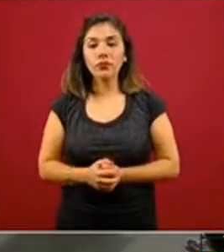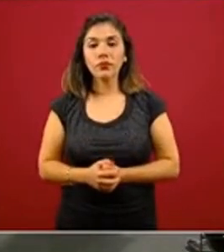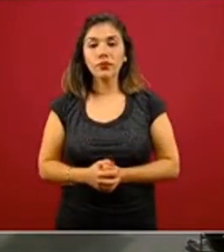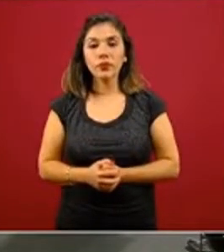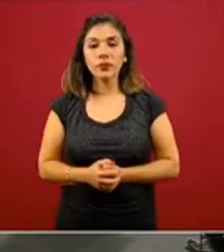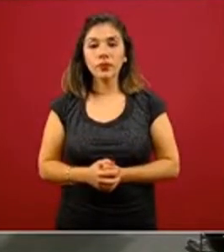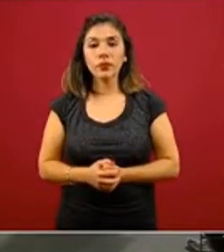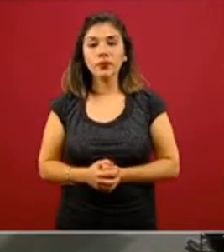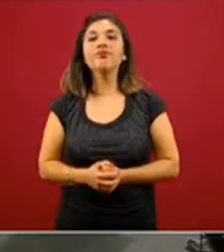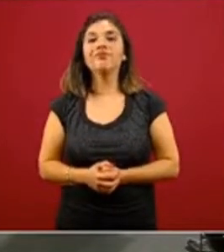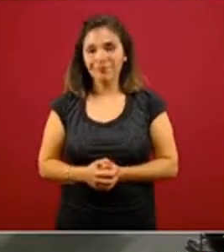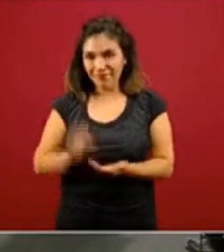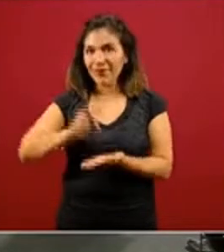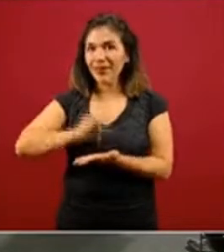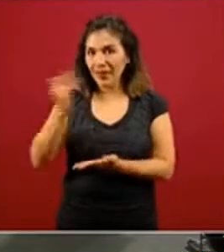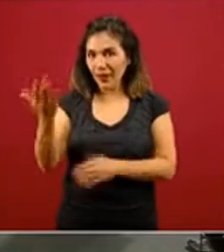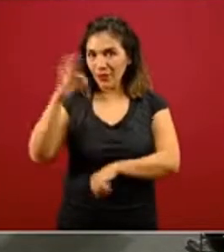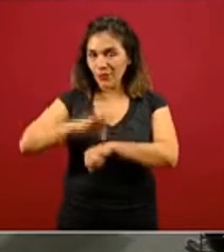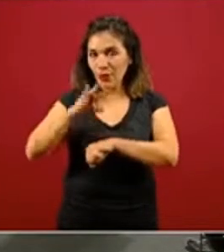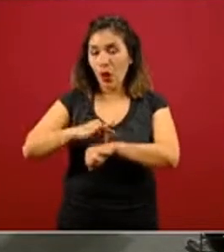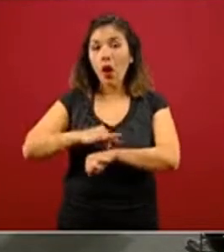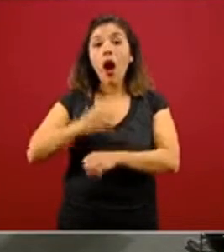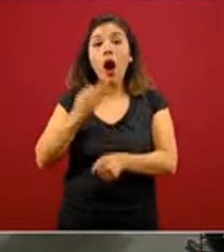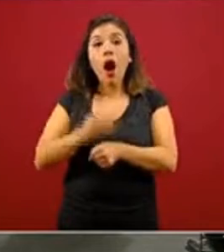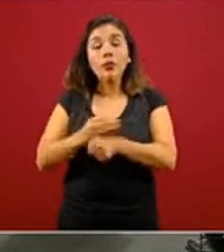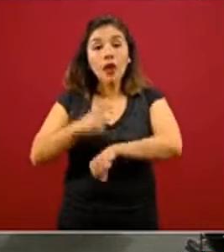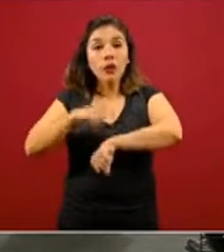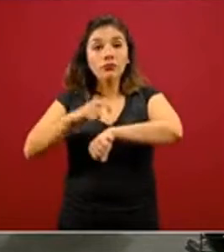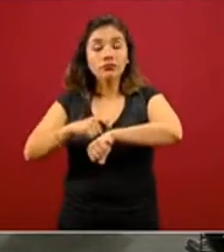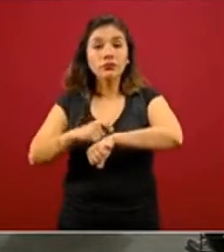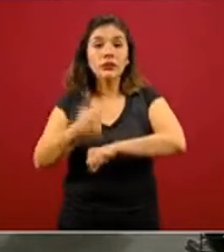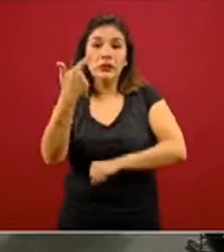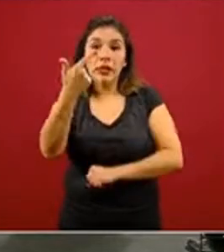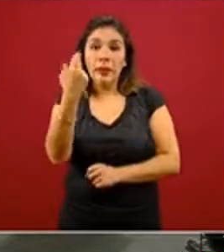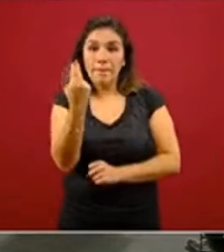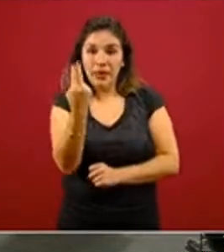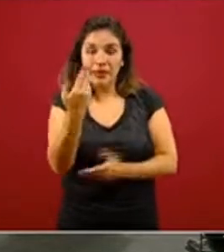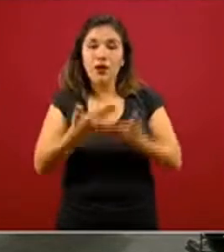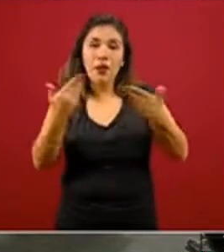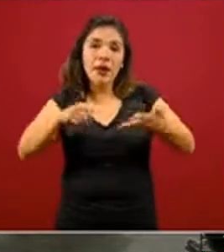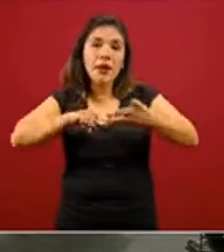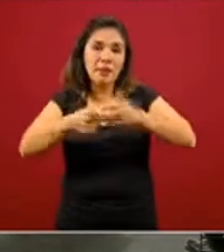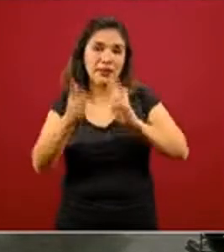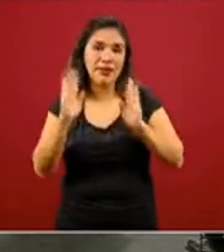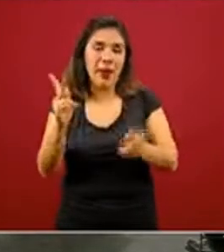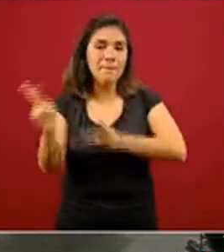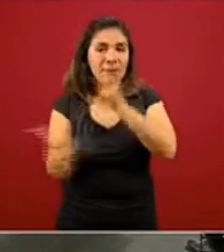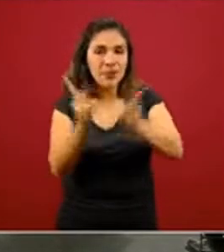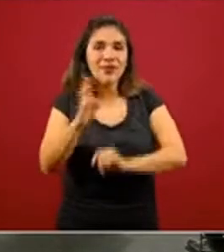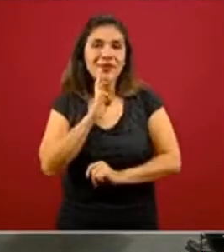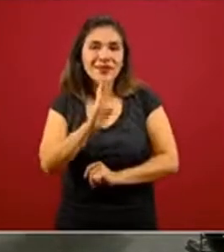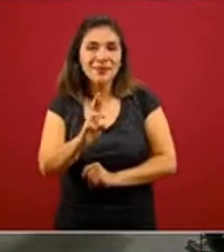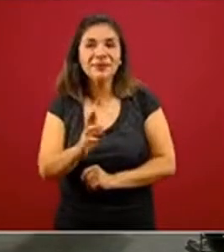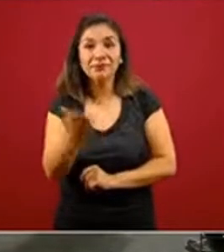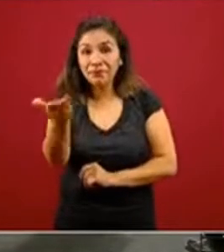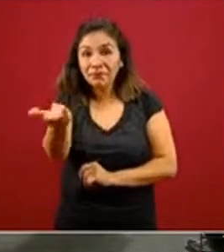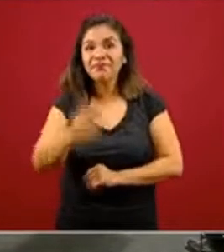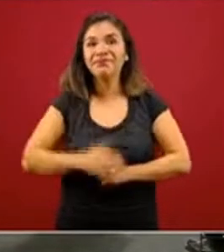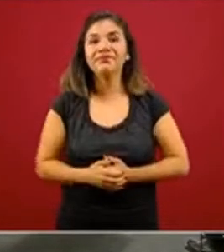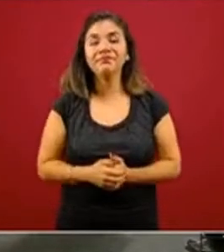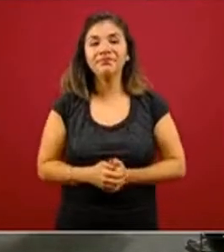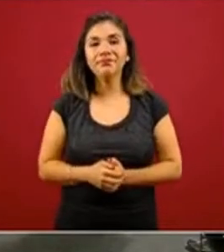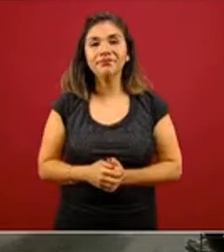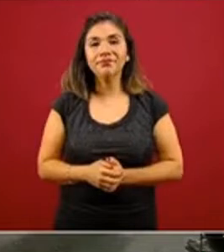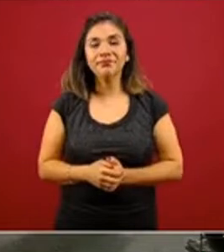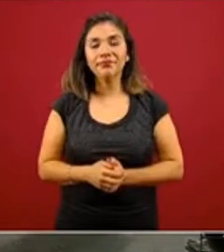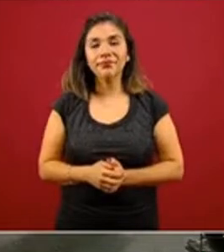Gracias, doctor José Luis Salomía. Son las 19:25, vamos a abrir a preguntas y respuestas. Adelante, Juan Hernández,